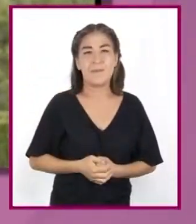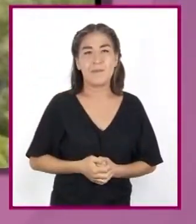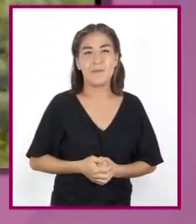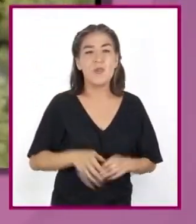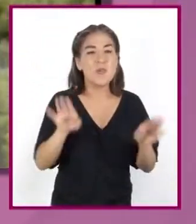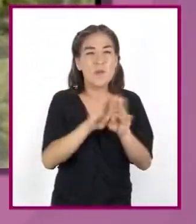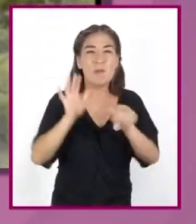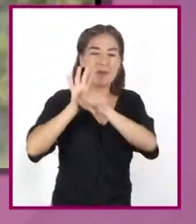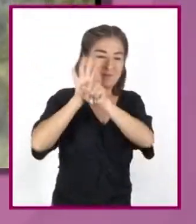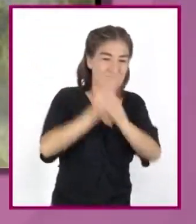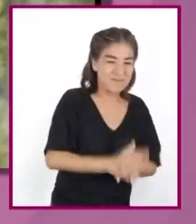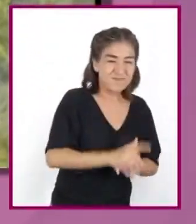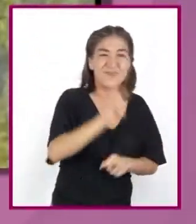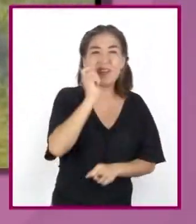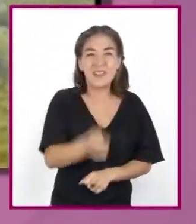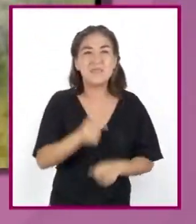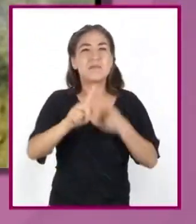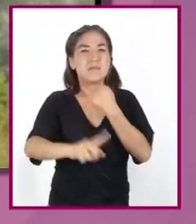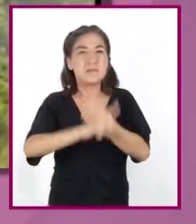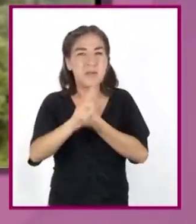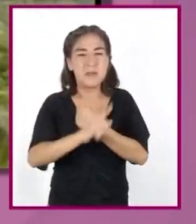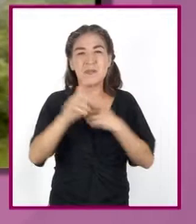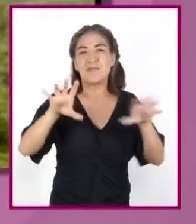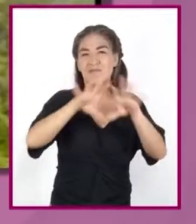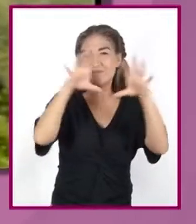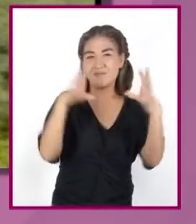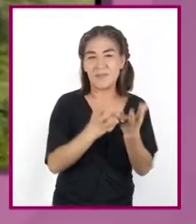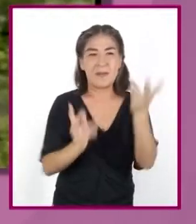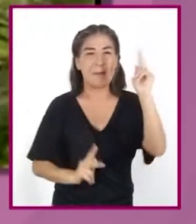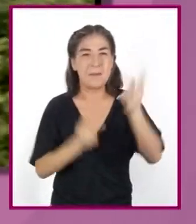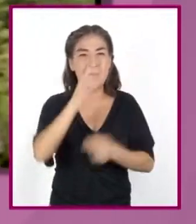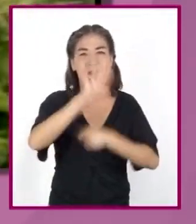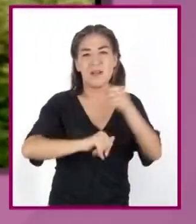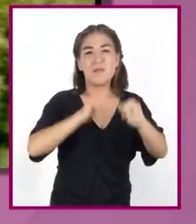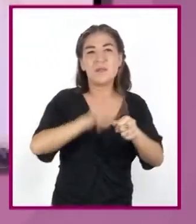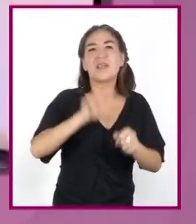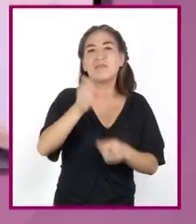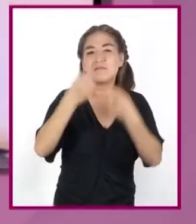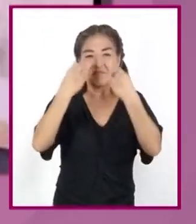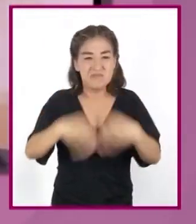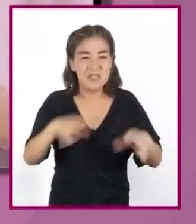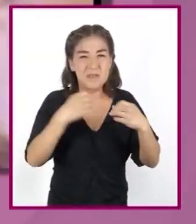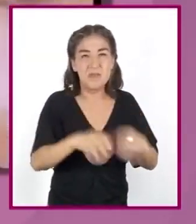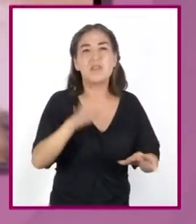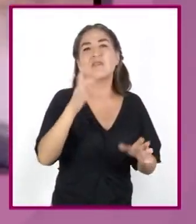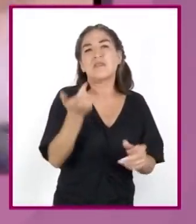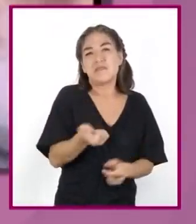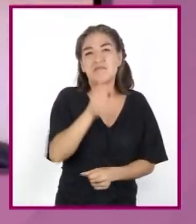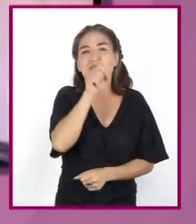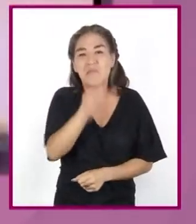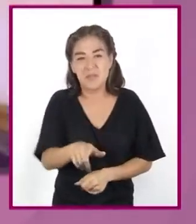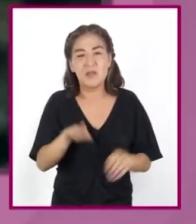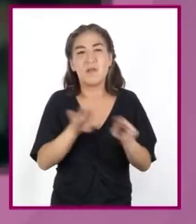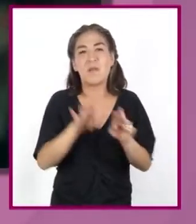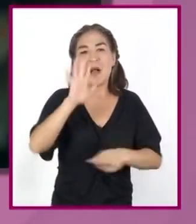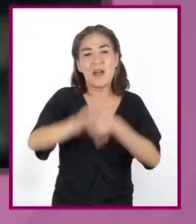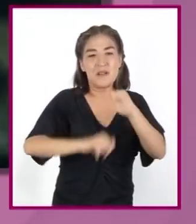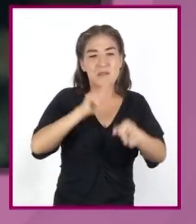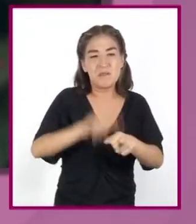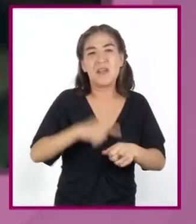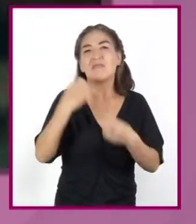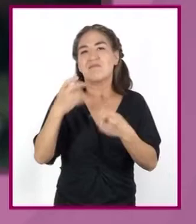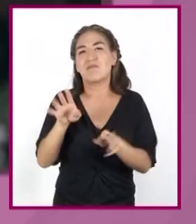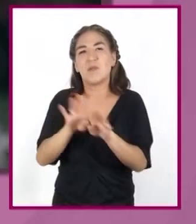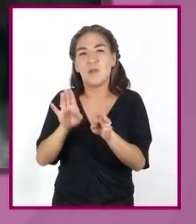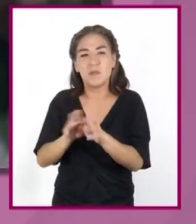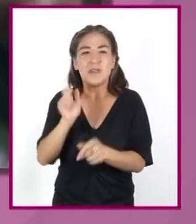que afectan a la biodiversidad son la pérdida y deterioro de hábitats, la sobreexplotación de especies, la introducción